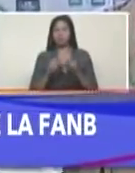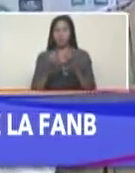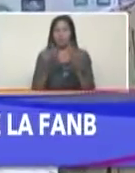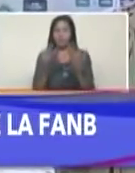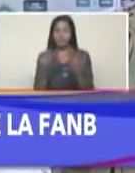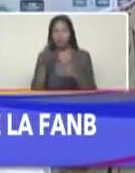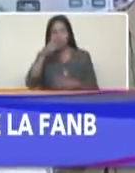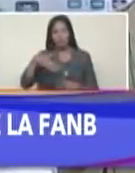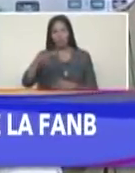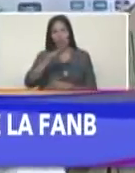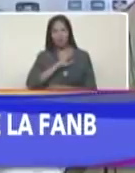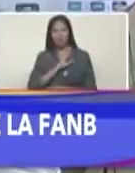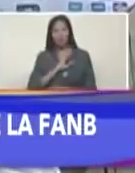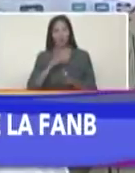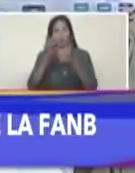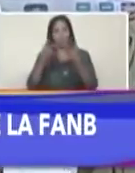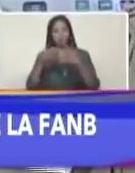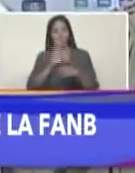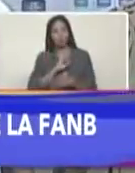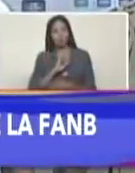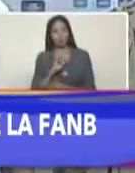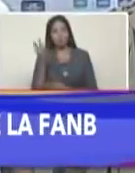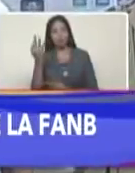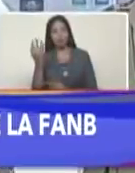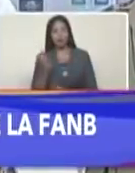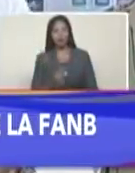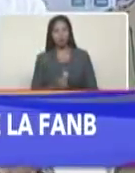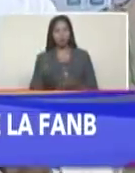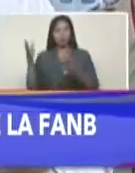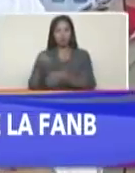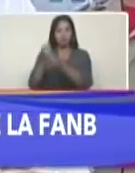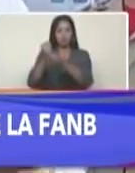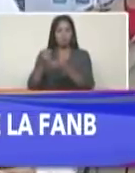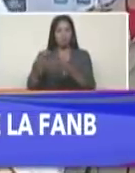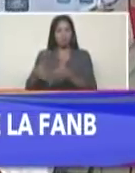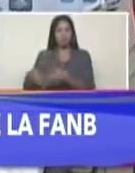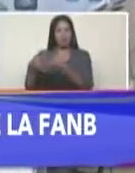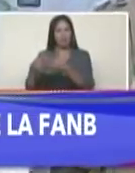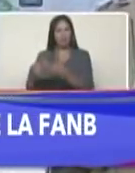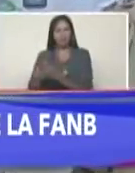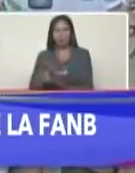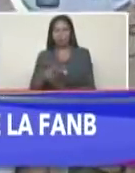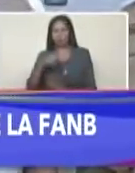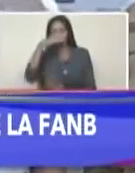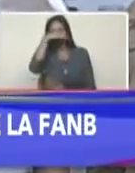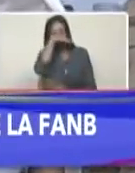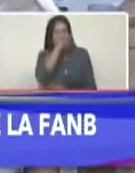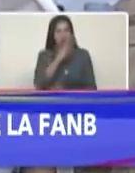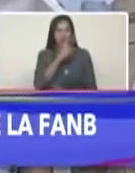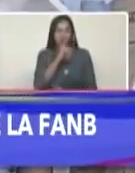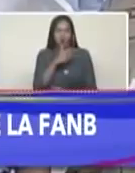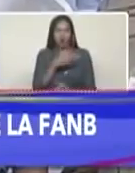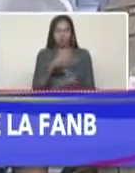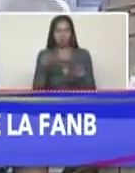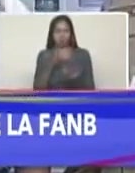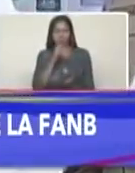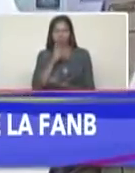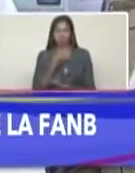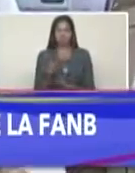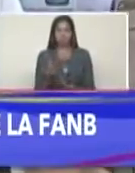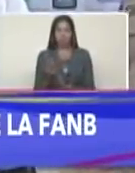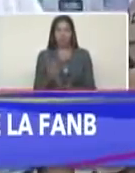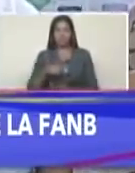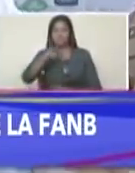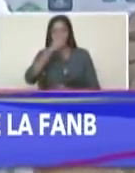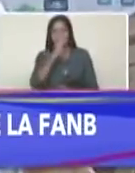mano de la producción nacional. Imperialismo perverso, imperialismo sin moral, sin